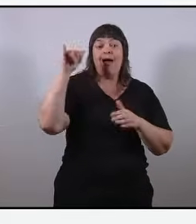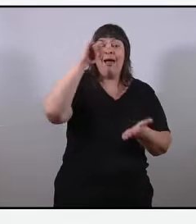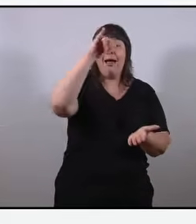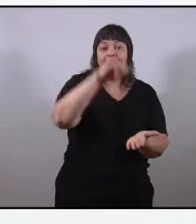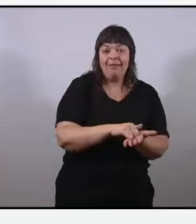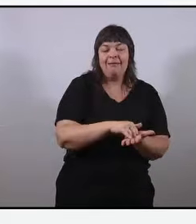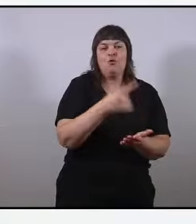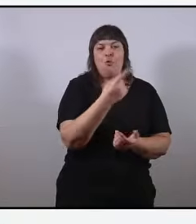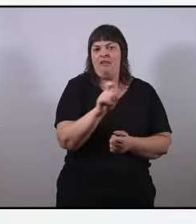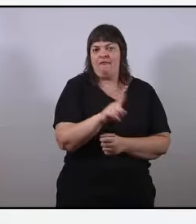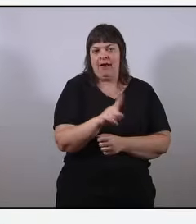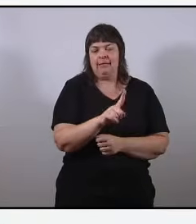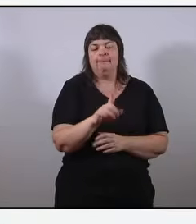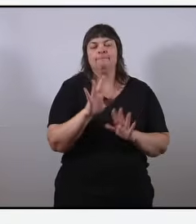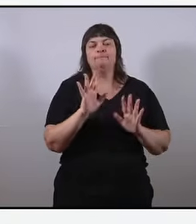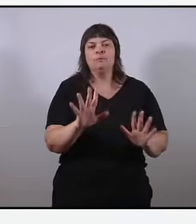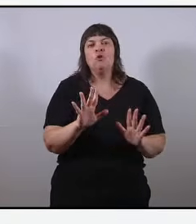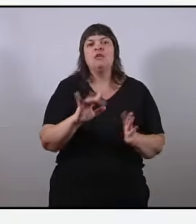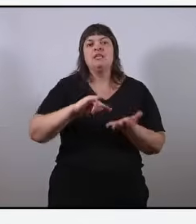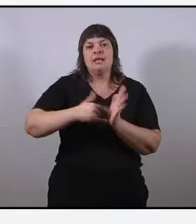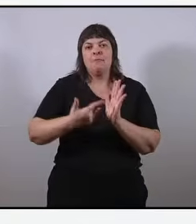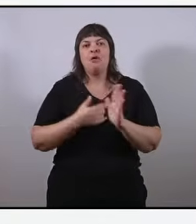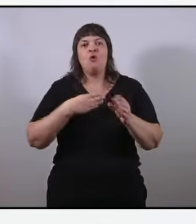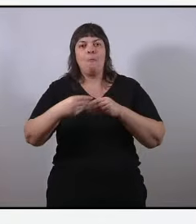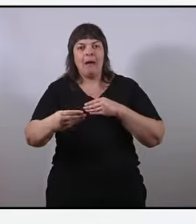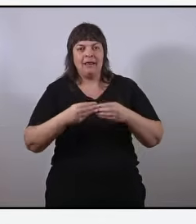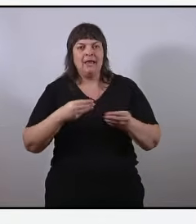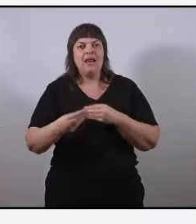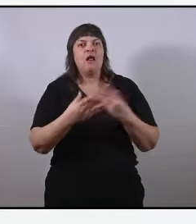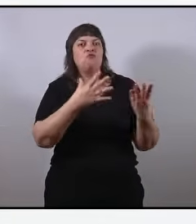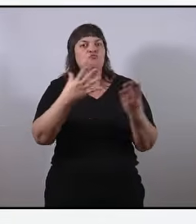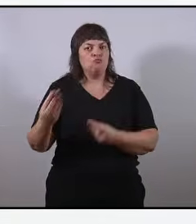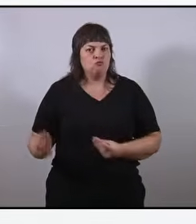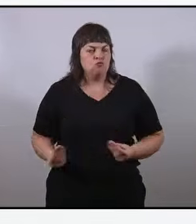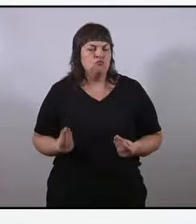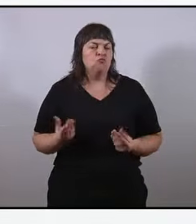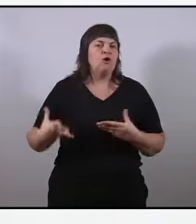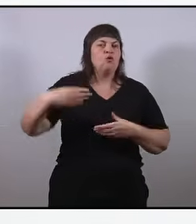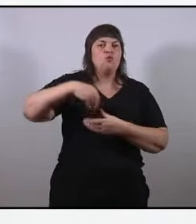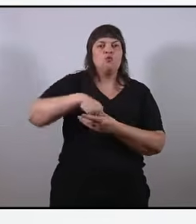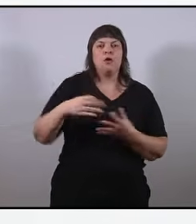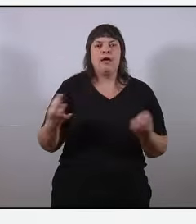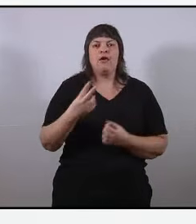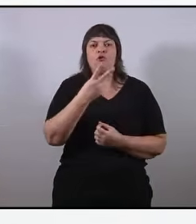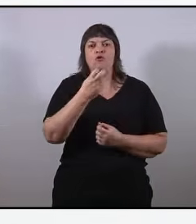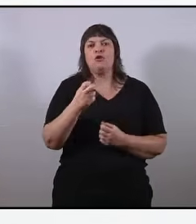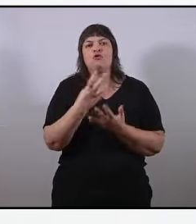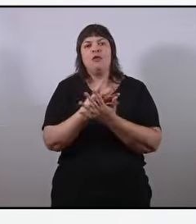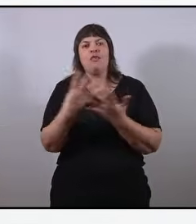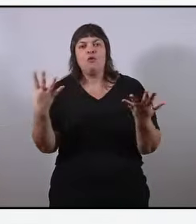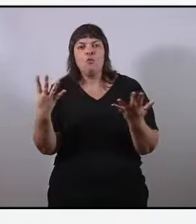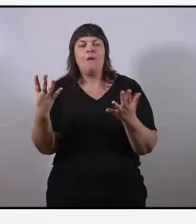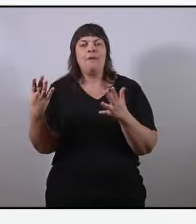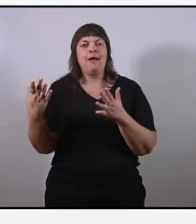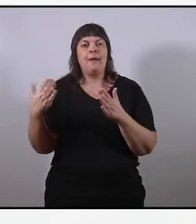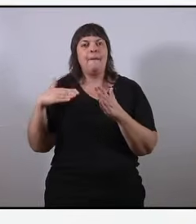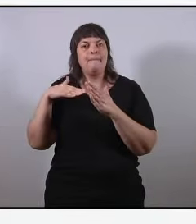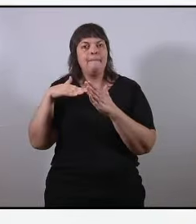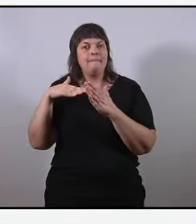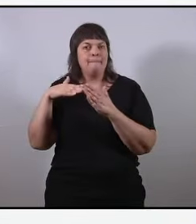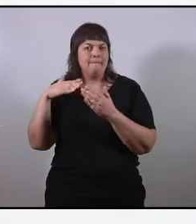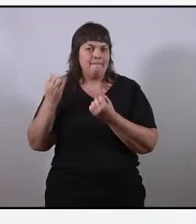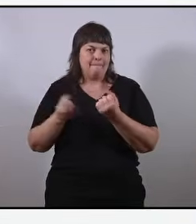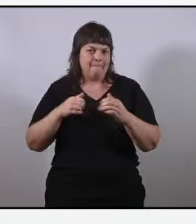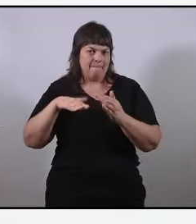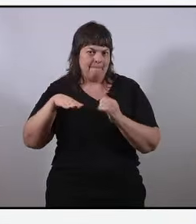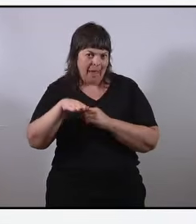aterrizar. El despliegue de medios materiales también incluye 219 vehículos de extinción.